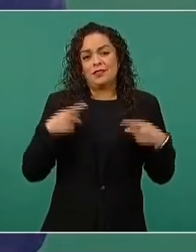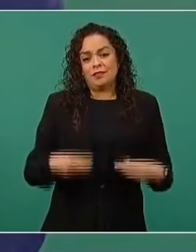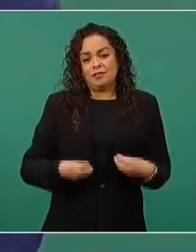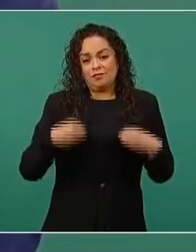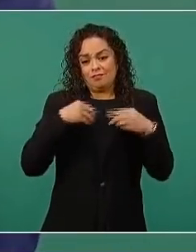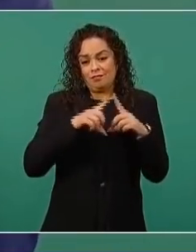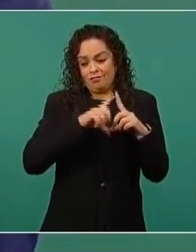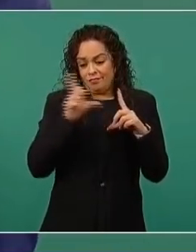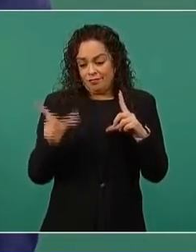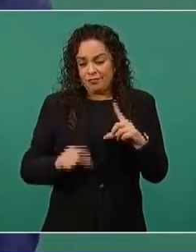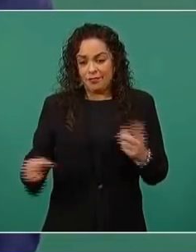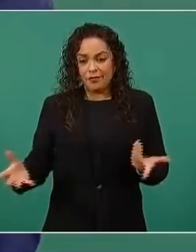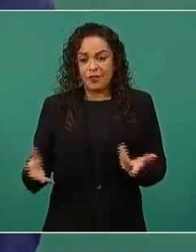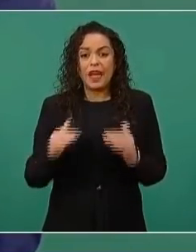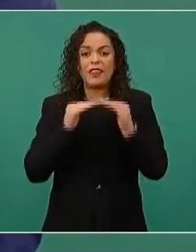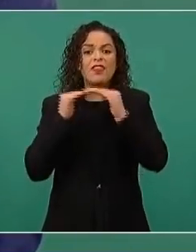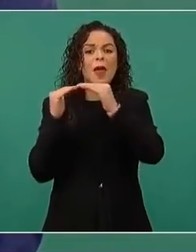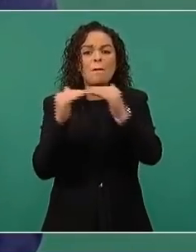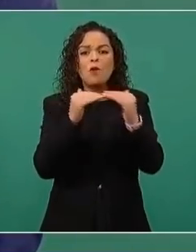El poder del pueblo.